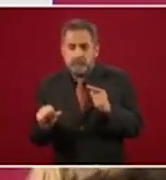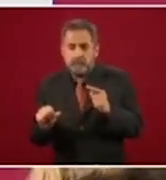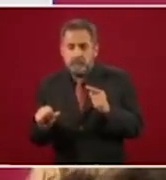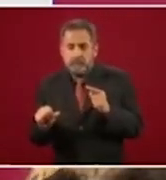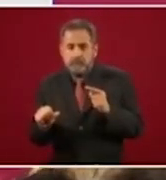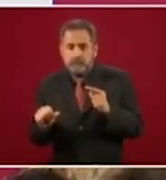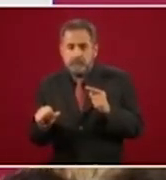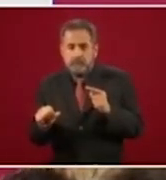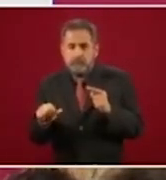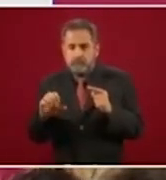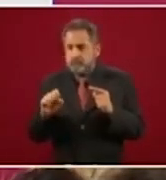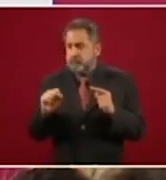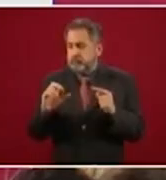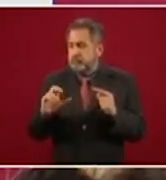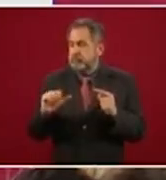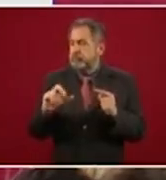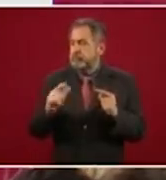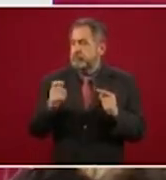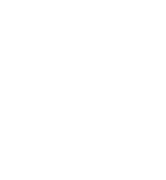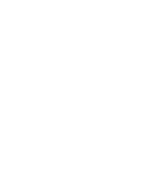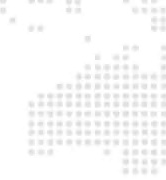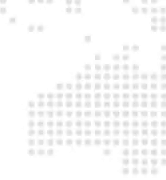es cárcel